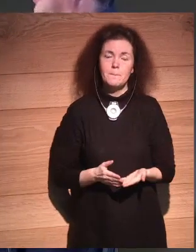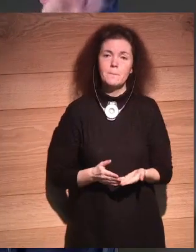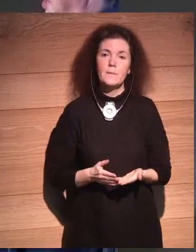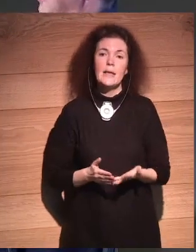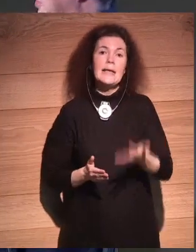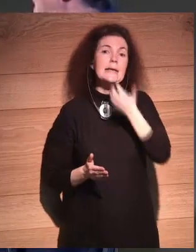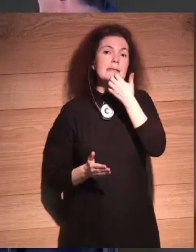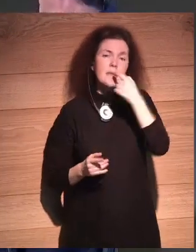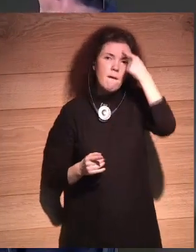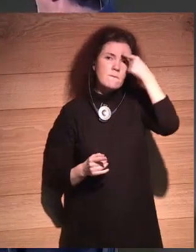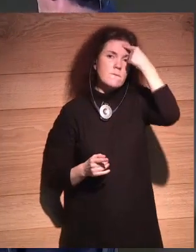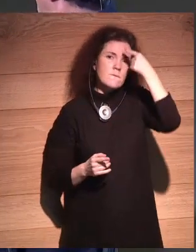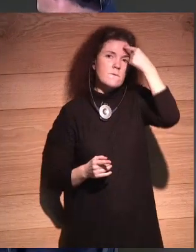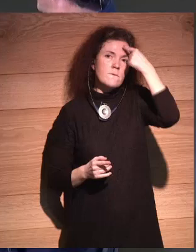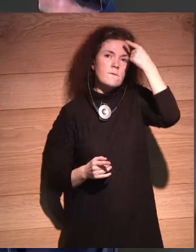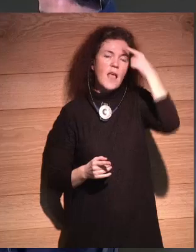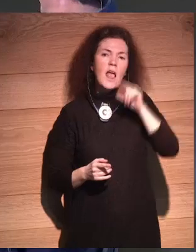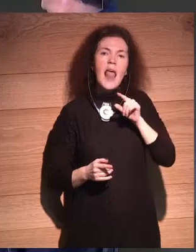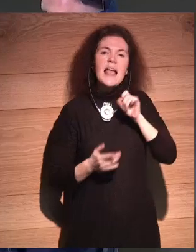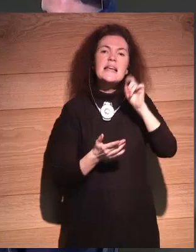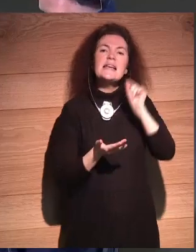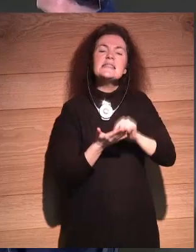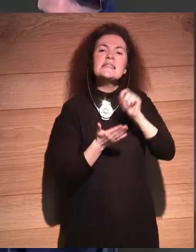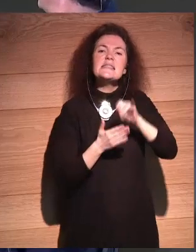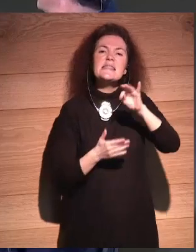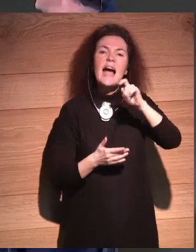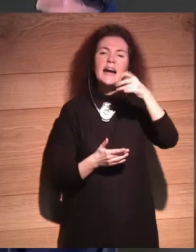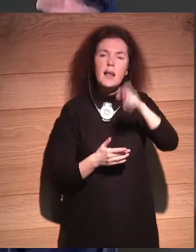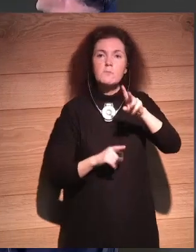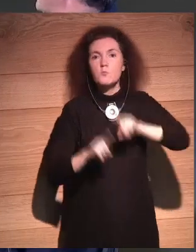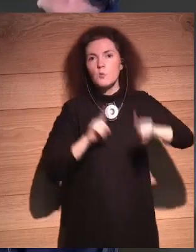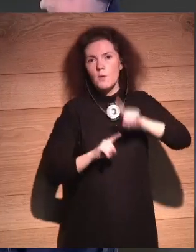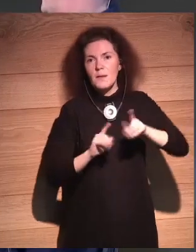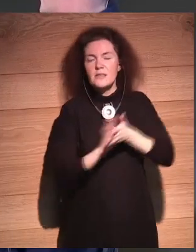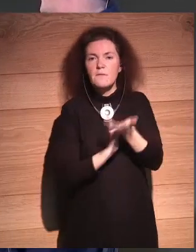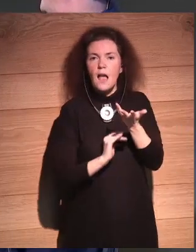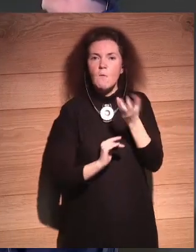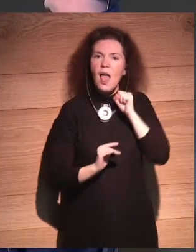Si estamos totalmente obsesionados con Instagram, tenemos un problema, es una adicción.